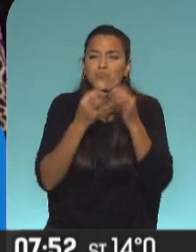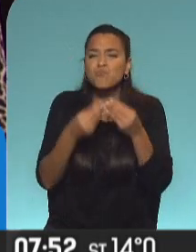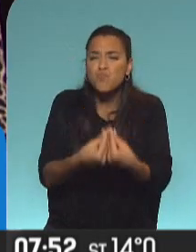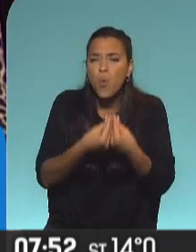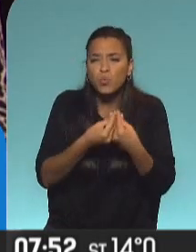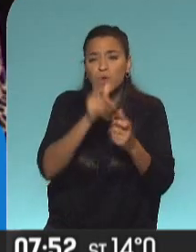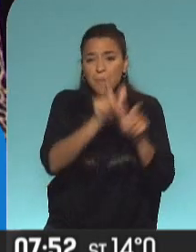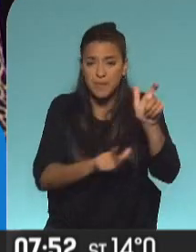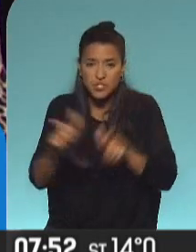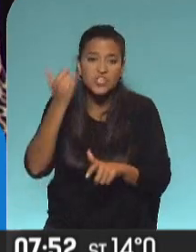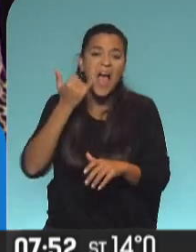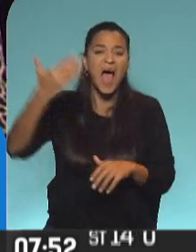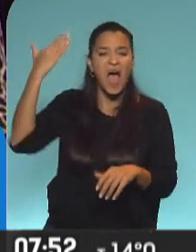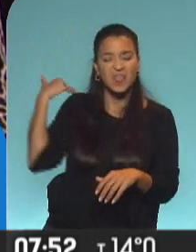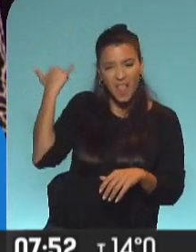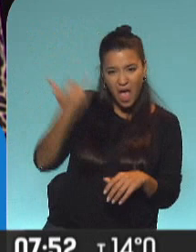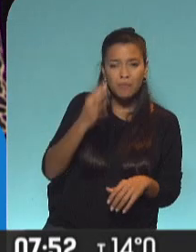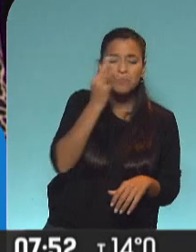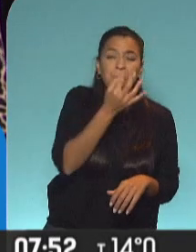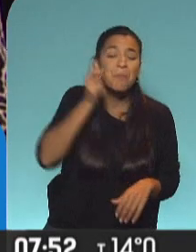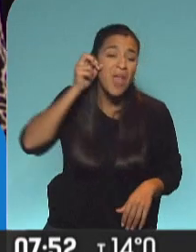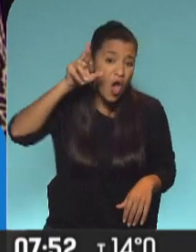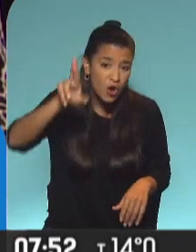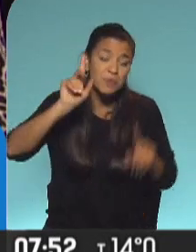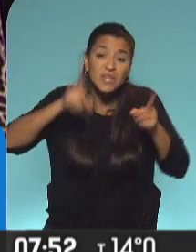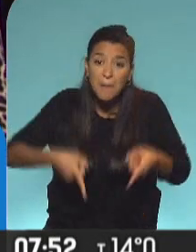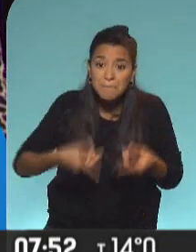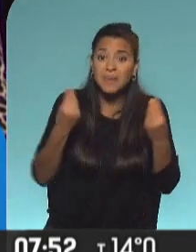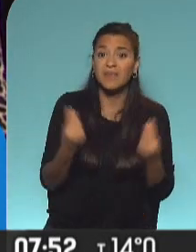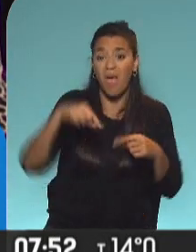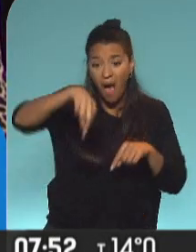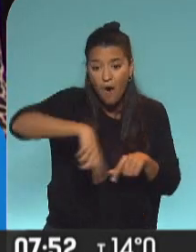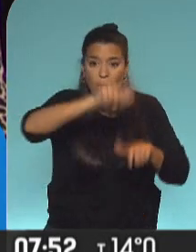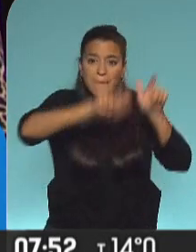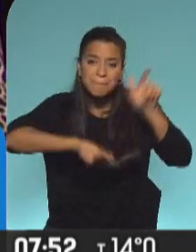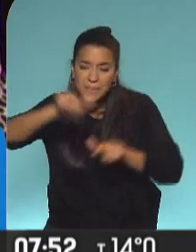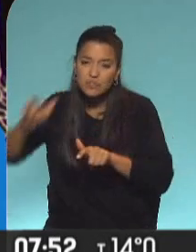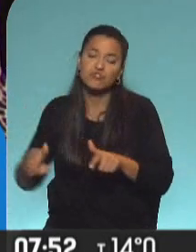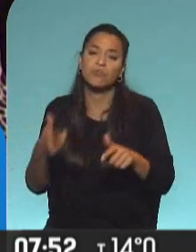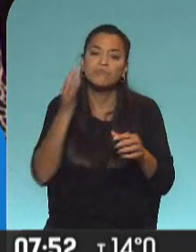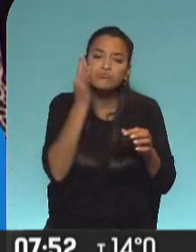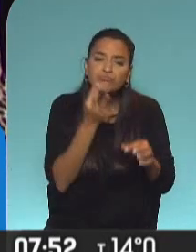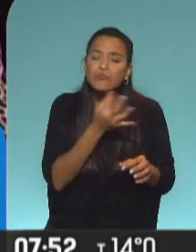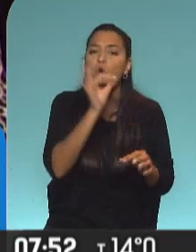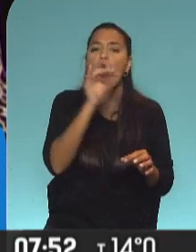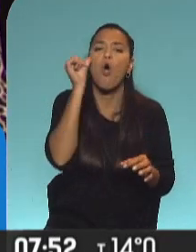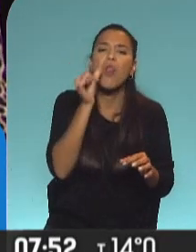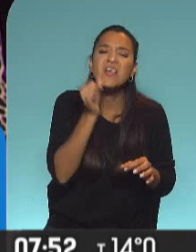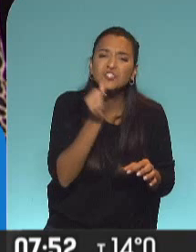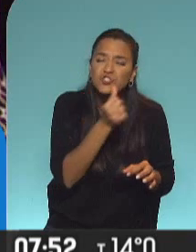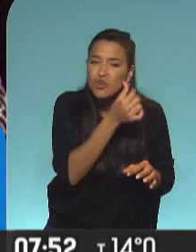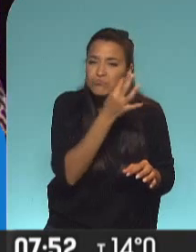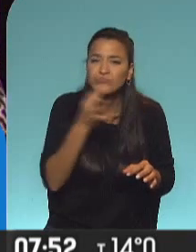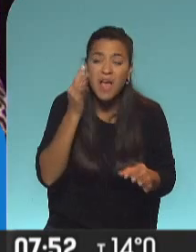caso de aquellos pacientes que ya lo tenían, pero también lo llamativo es que está apareciendo acné y están apareciendo lesiones de ese tipo